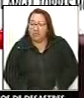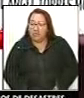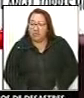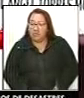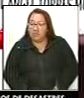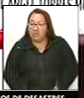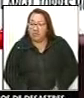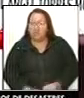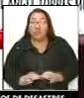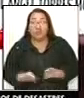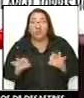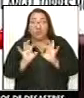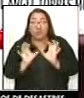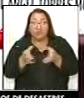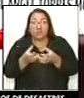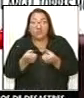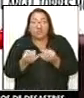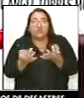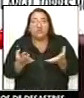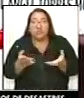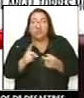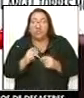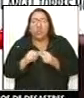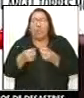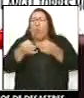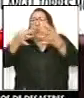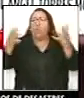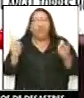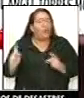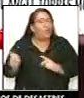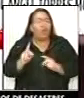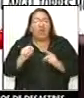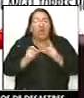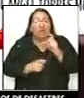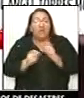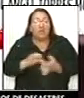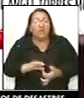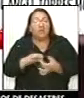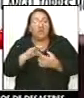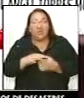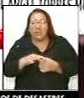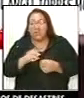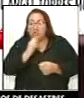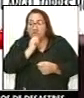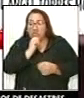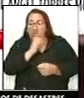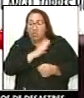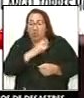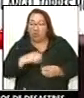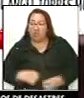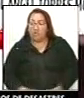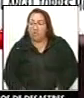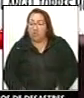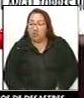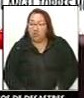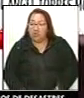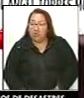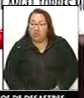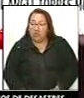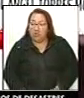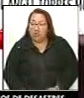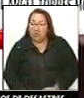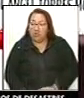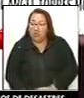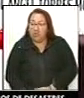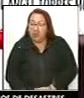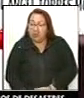es valorativo. No es un tema numérico proporcional, es una comisión que guarda secretos de Estado, reservas de Estado, que no se puede cambiar, es